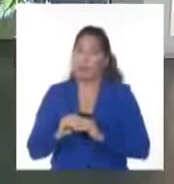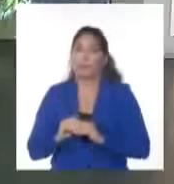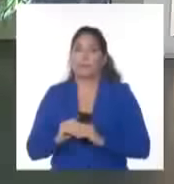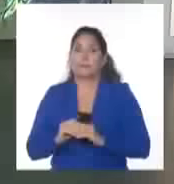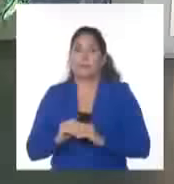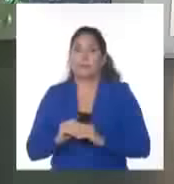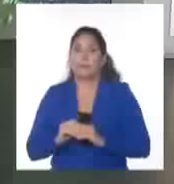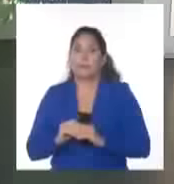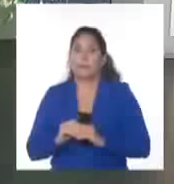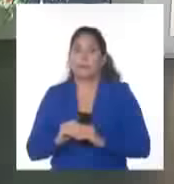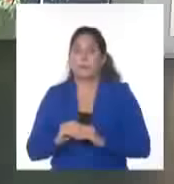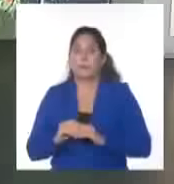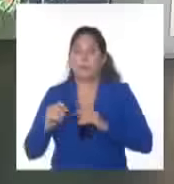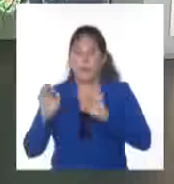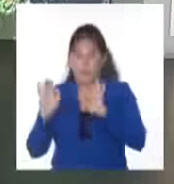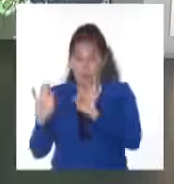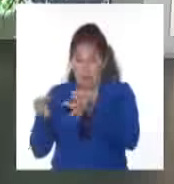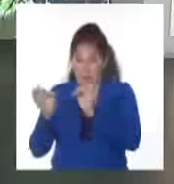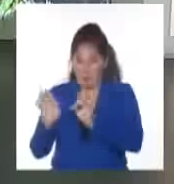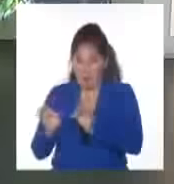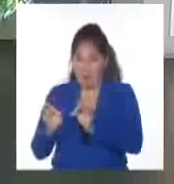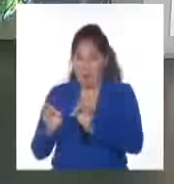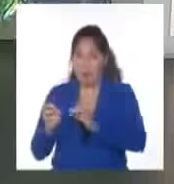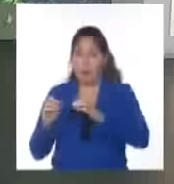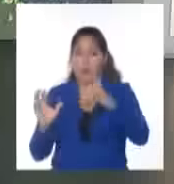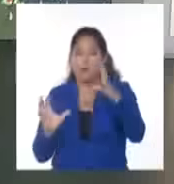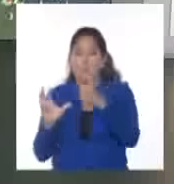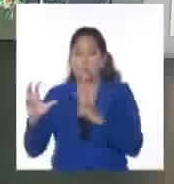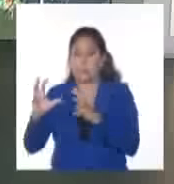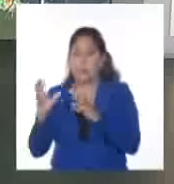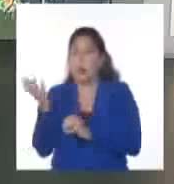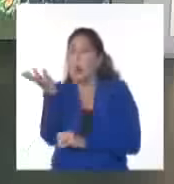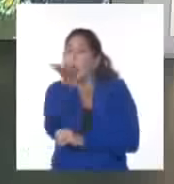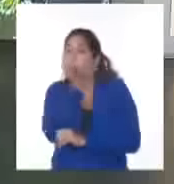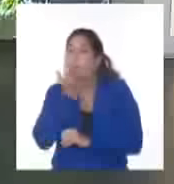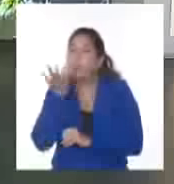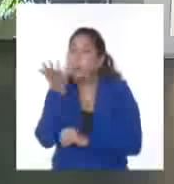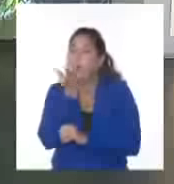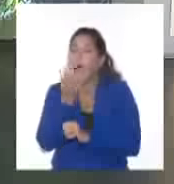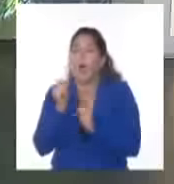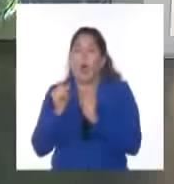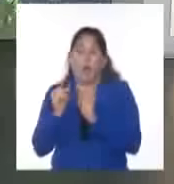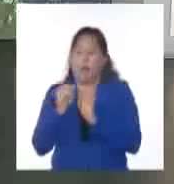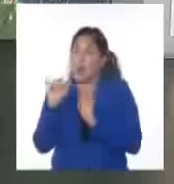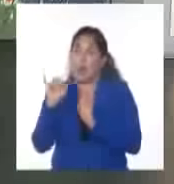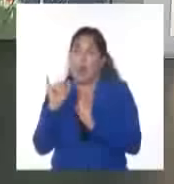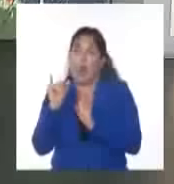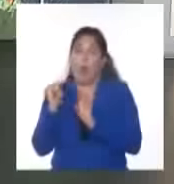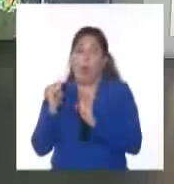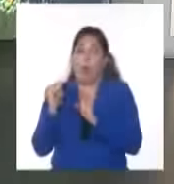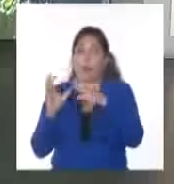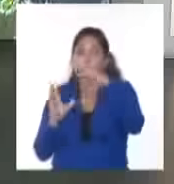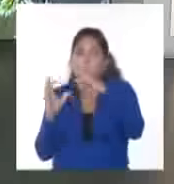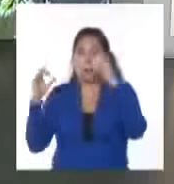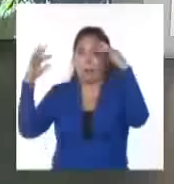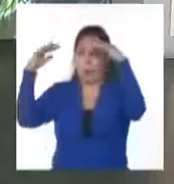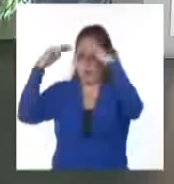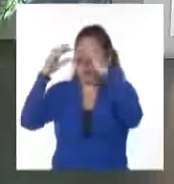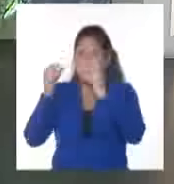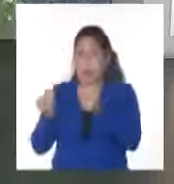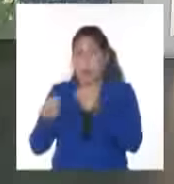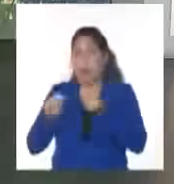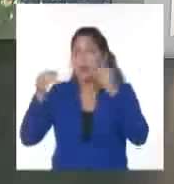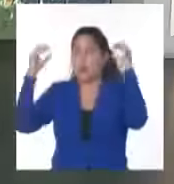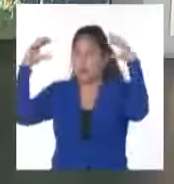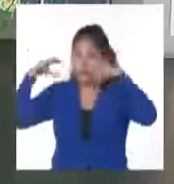Florida. Por lo tanto, estas bandas de nublado van a seguir afectando al territorio nacional, de modo que podemos esperar nublados y